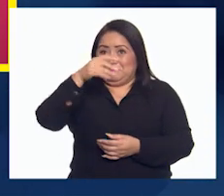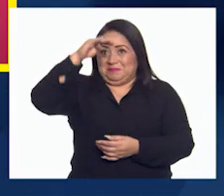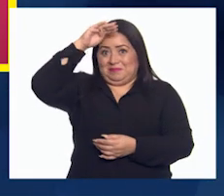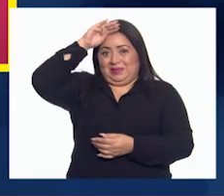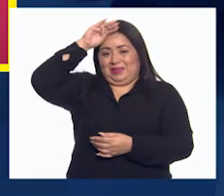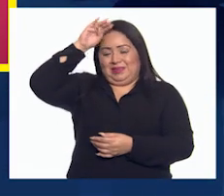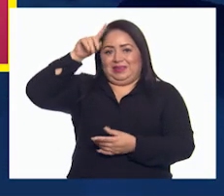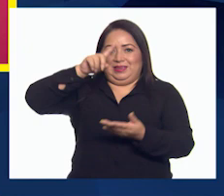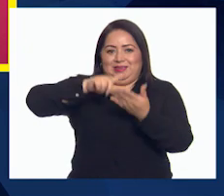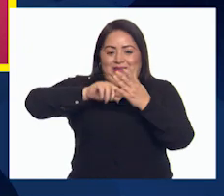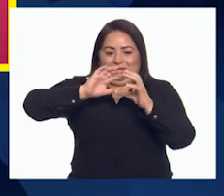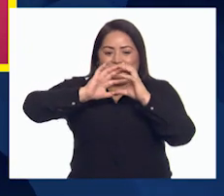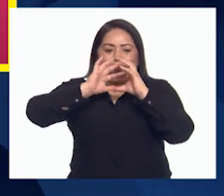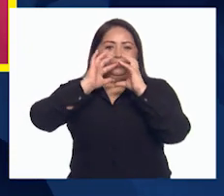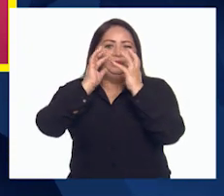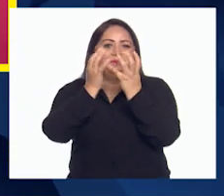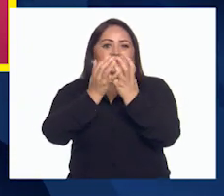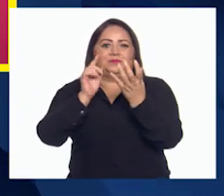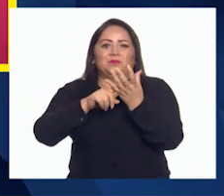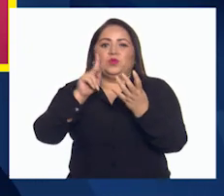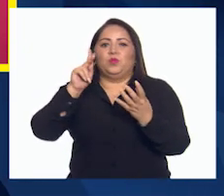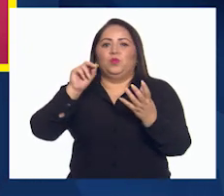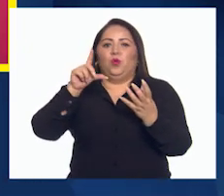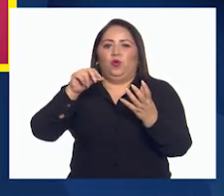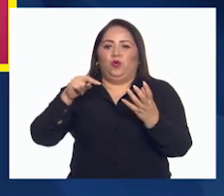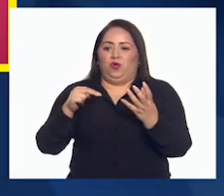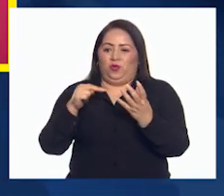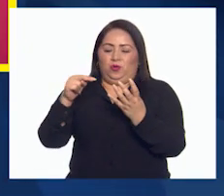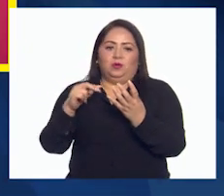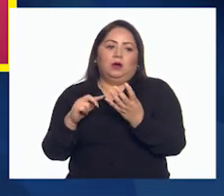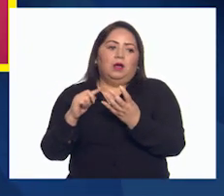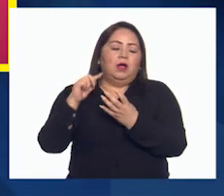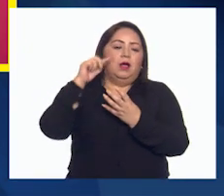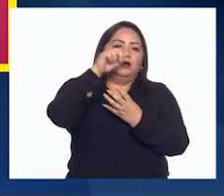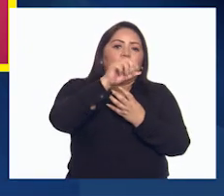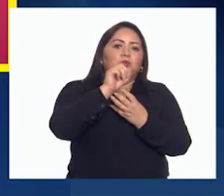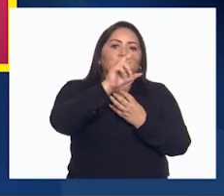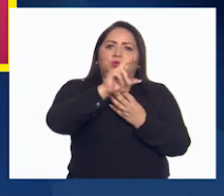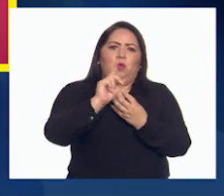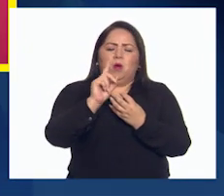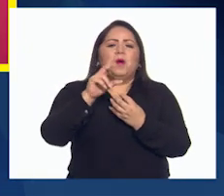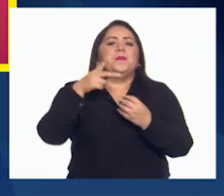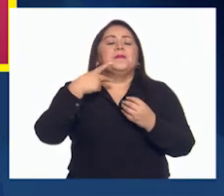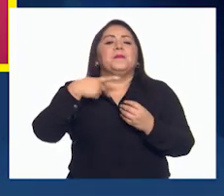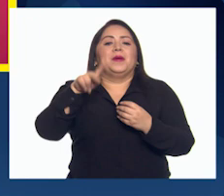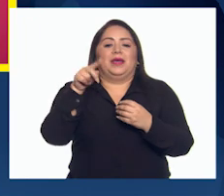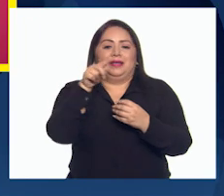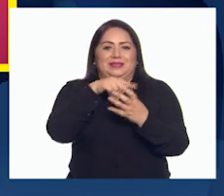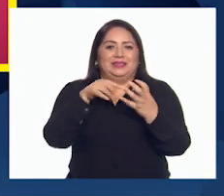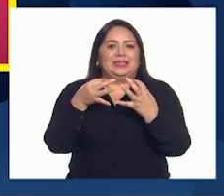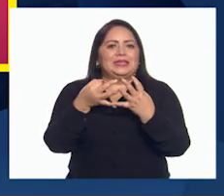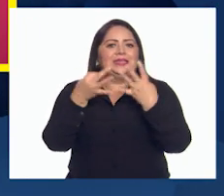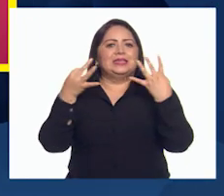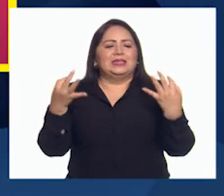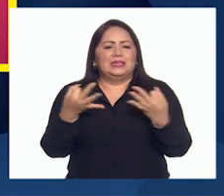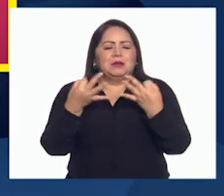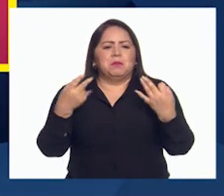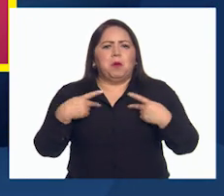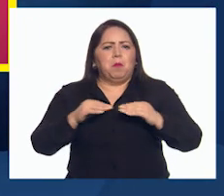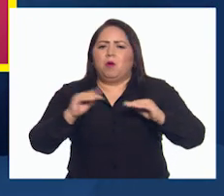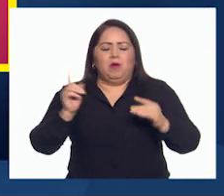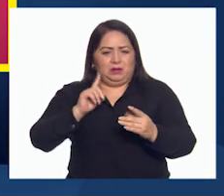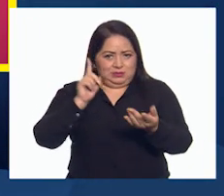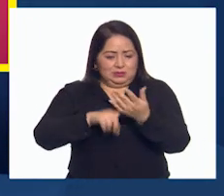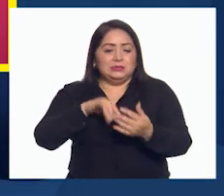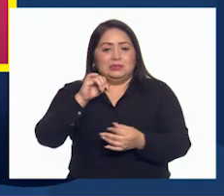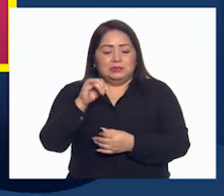que la masa continental que va del Polo Norte al Polo Sur no estuviera ahí o que estas tierras estuvieran deshabitadas.